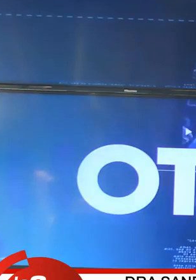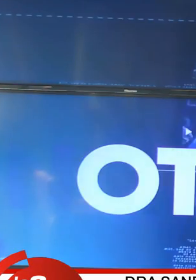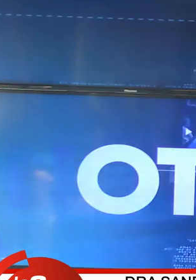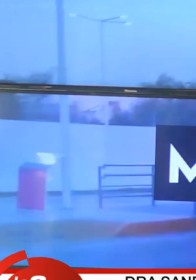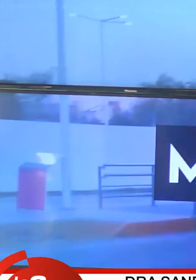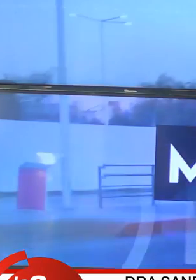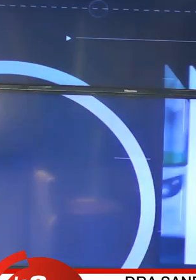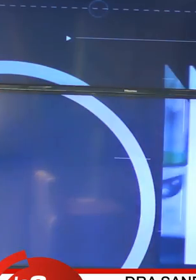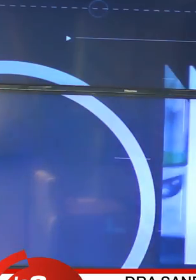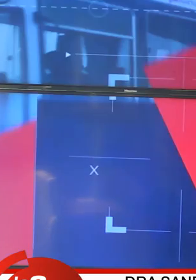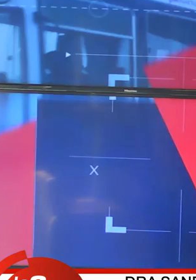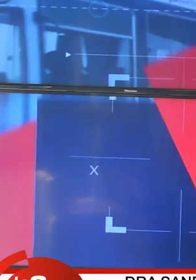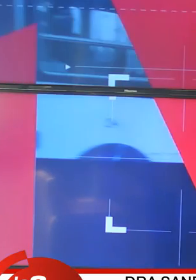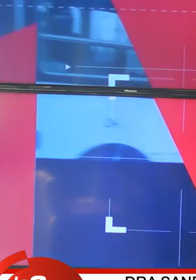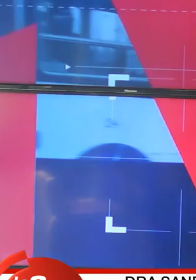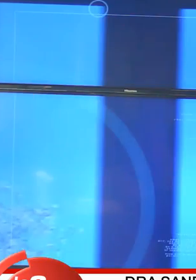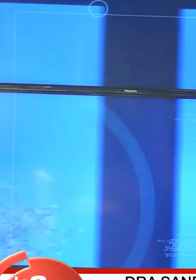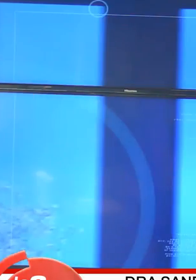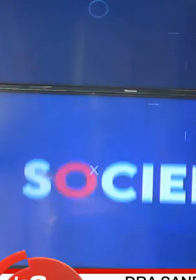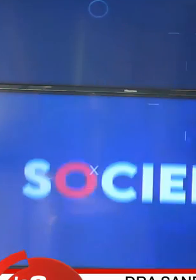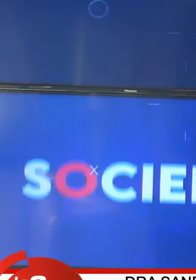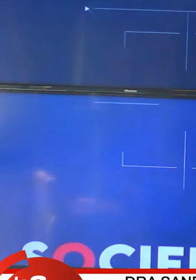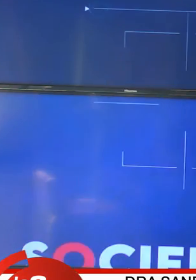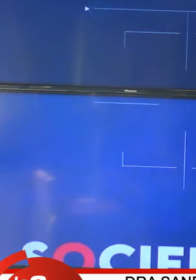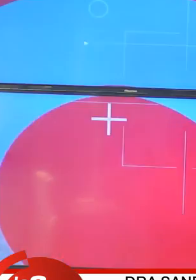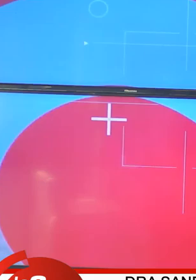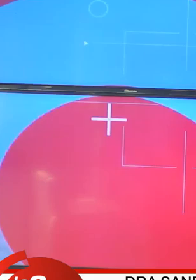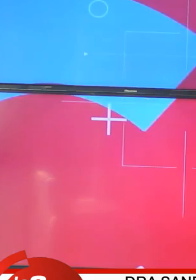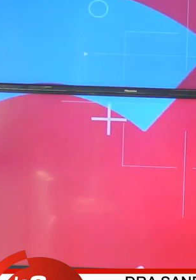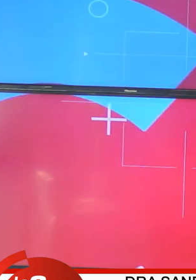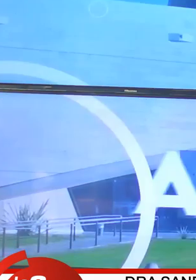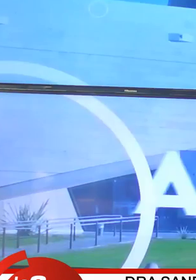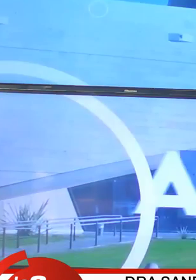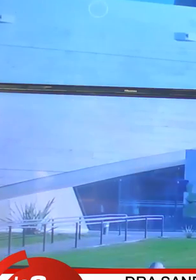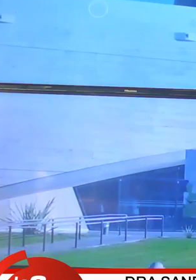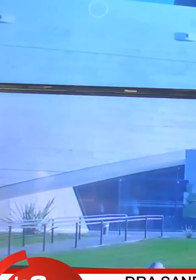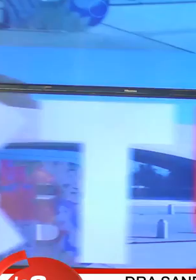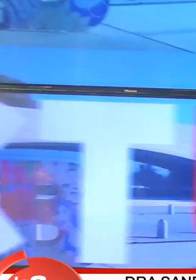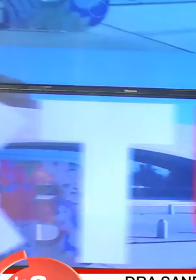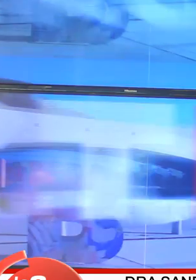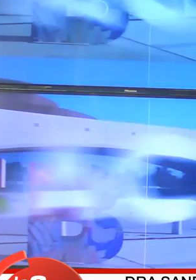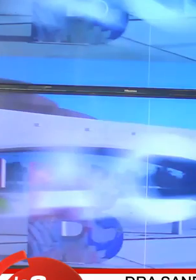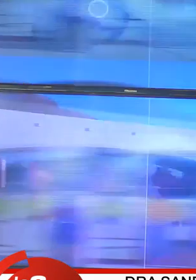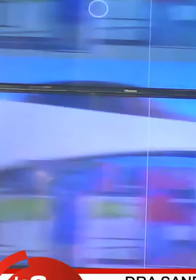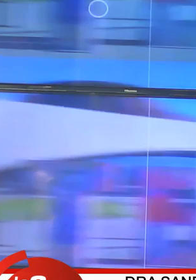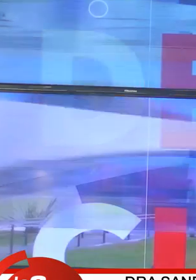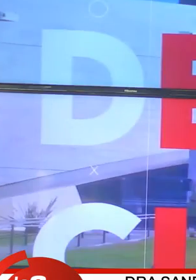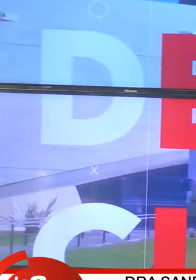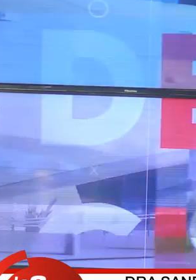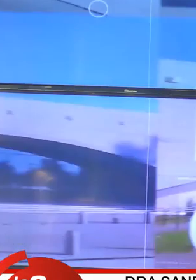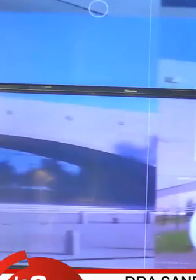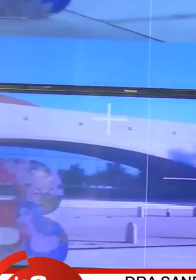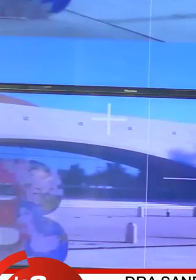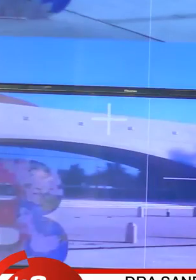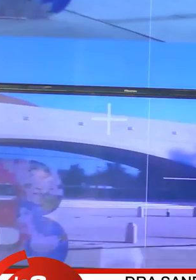cumpliendo con sus tareas, igual accedió para poder llevar todas estas informaciones a nuestros televidentes. Le agradecemos, doctora, muchas gracias. No,